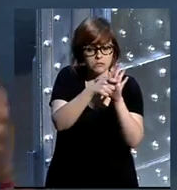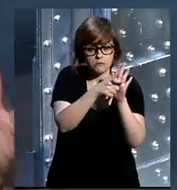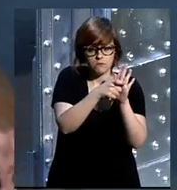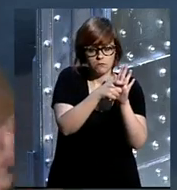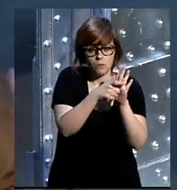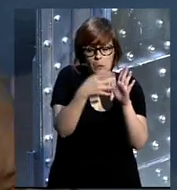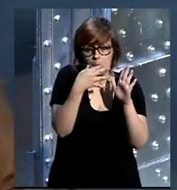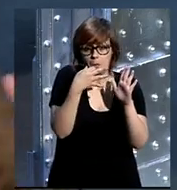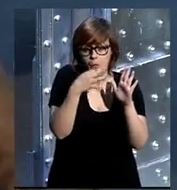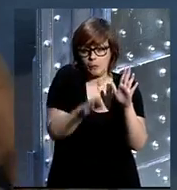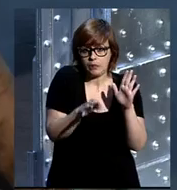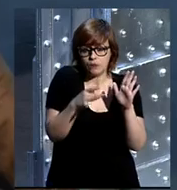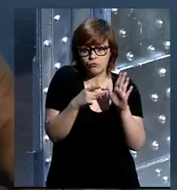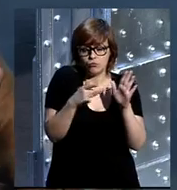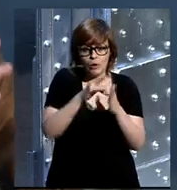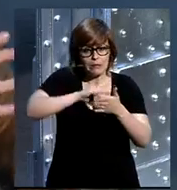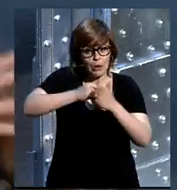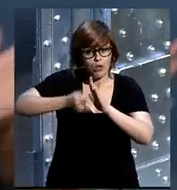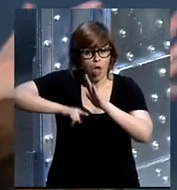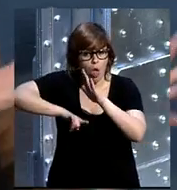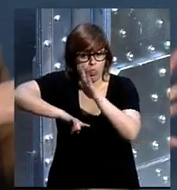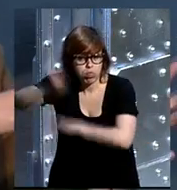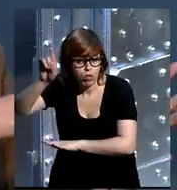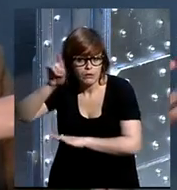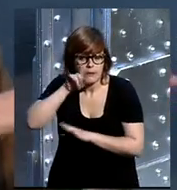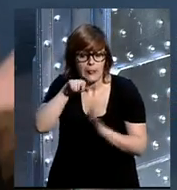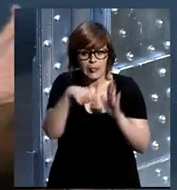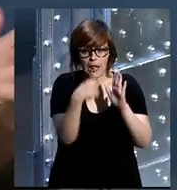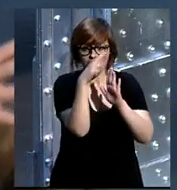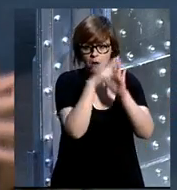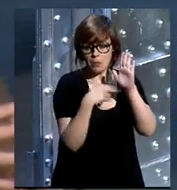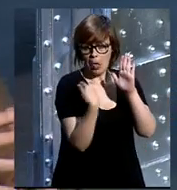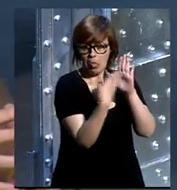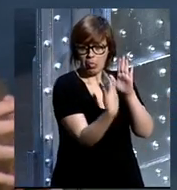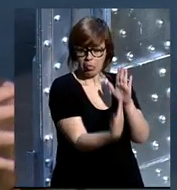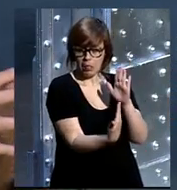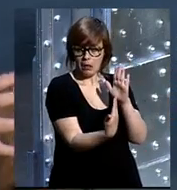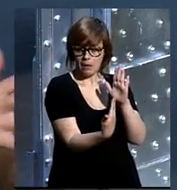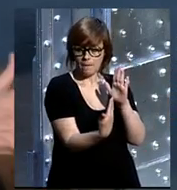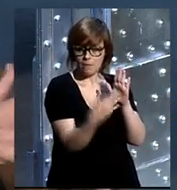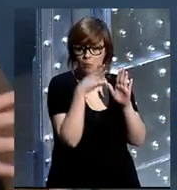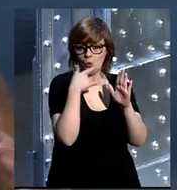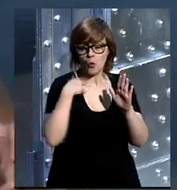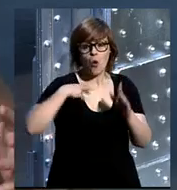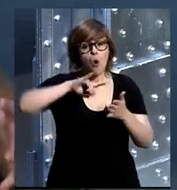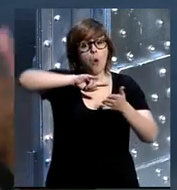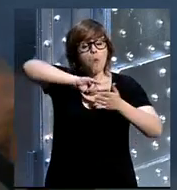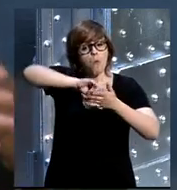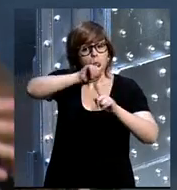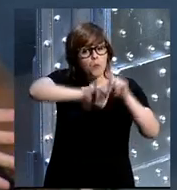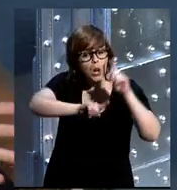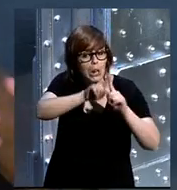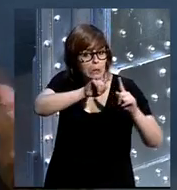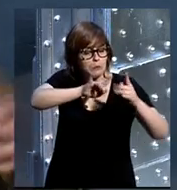encontrar con una disociación entre las posibilidades de desarrollo tecnológico y la resolución de los problemas vía tecnológica y